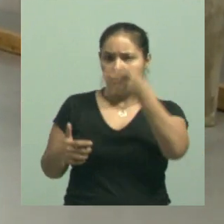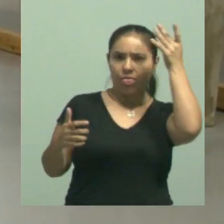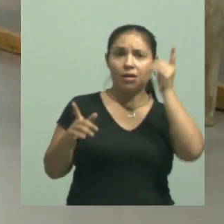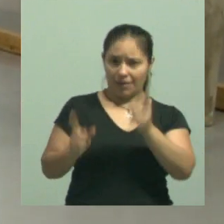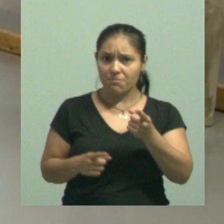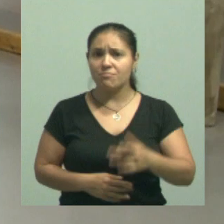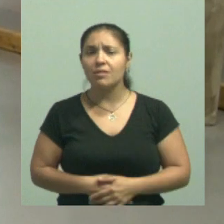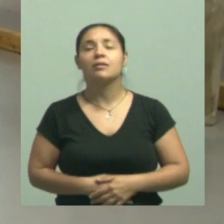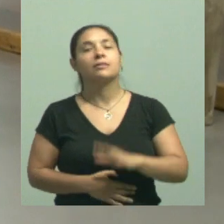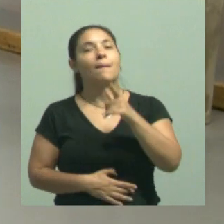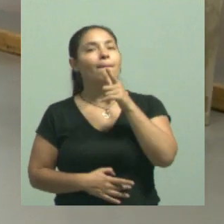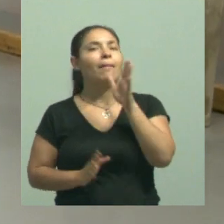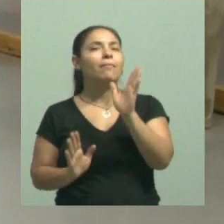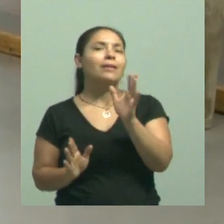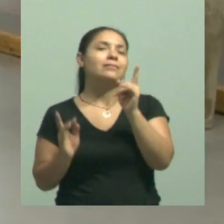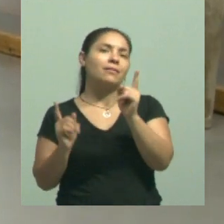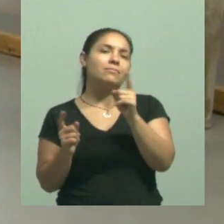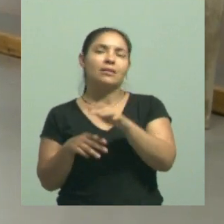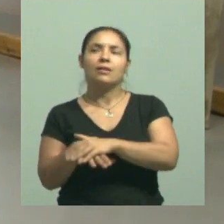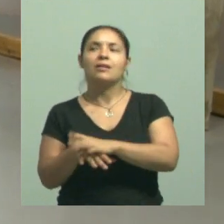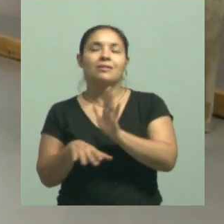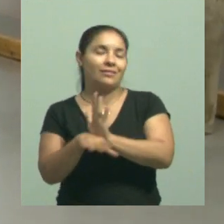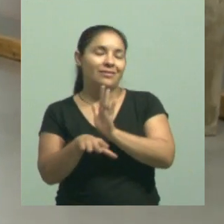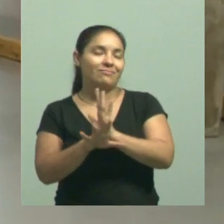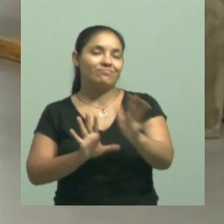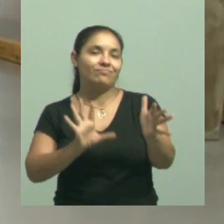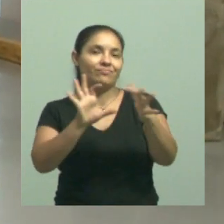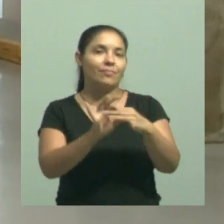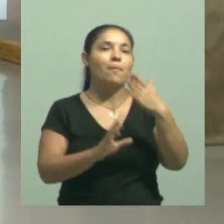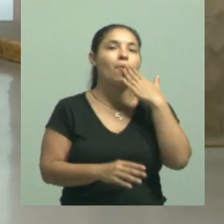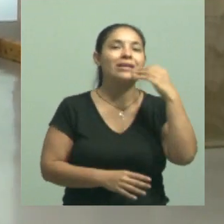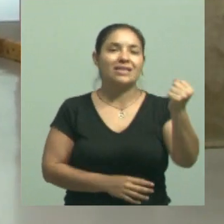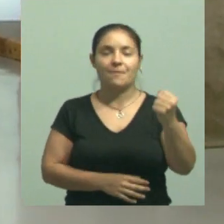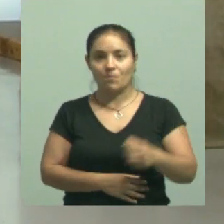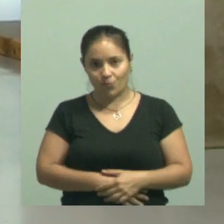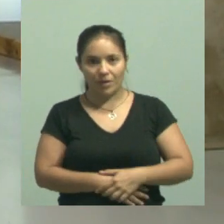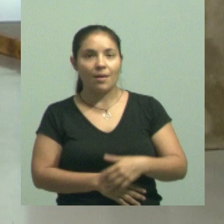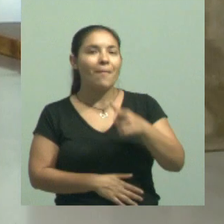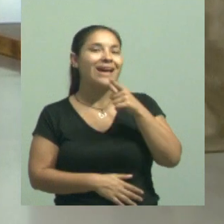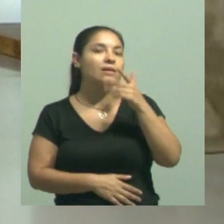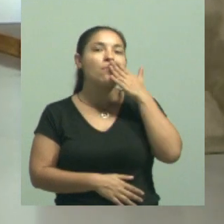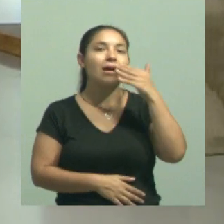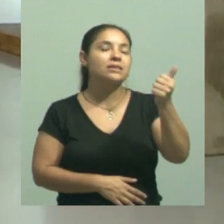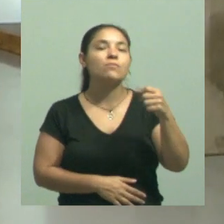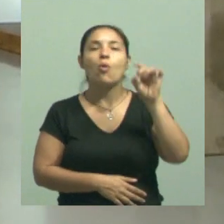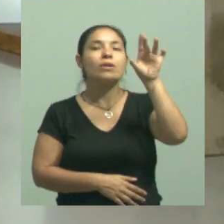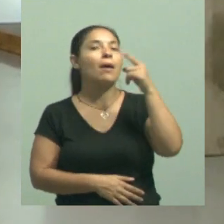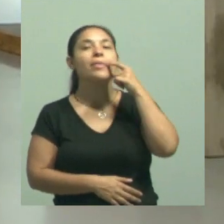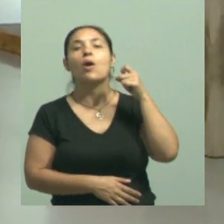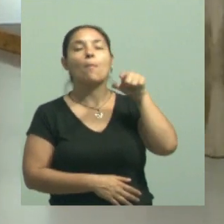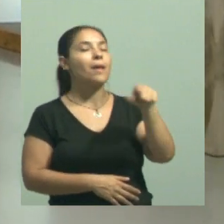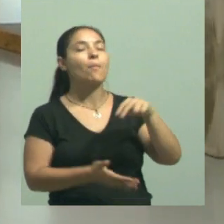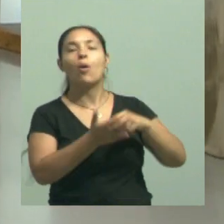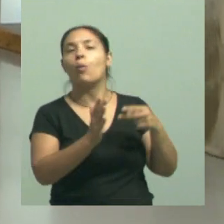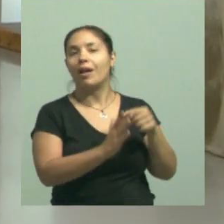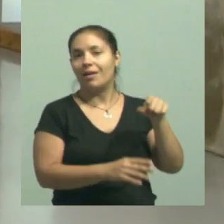Creo que tiene que ver con una lógica patriarcal, es decir, pensar que el machismo es una cosa, un problema solo de mujeres o de varones, es una